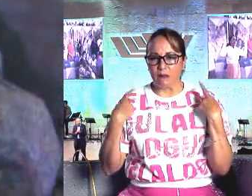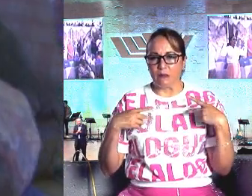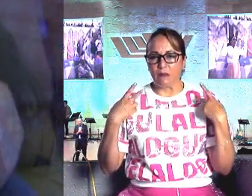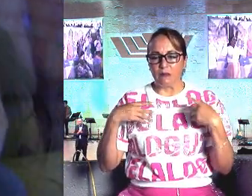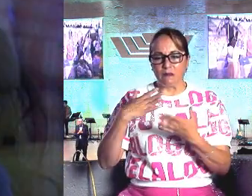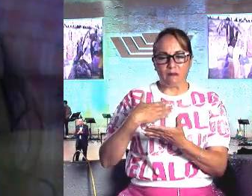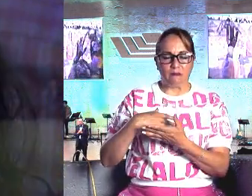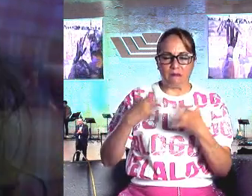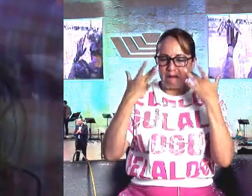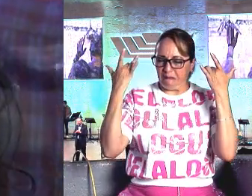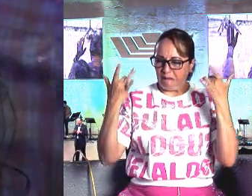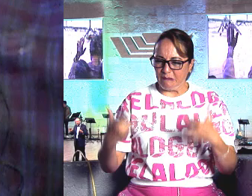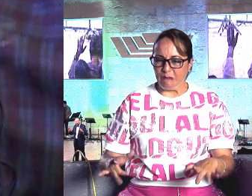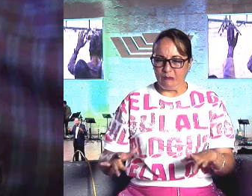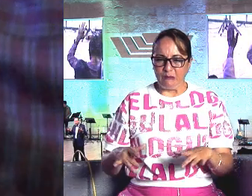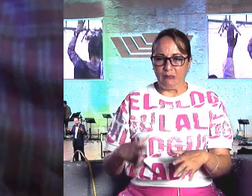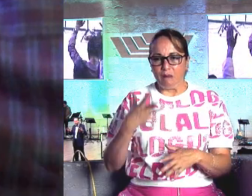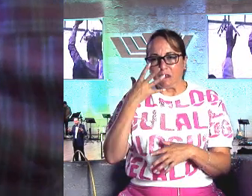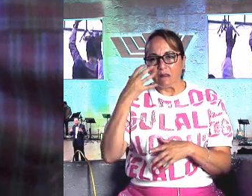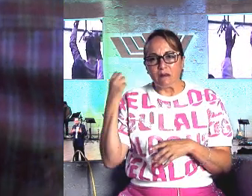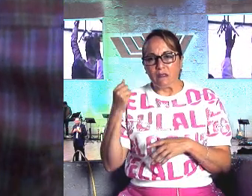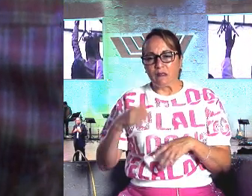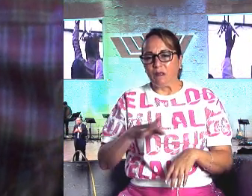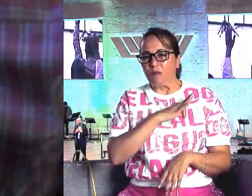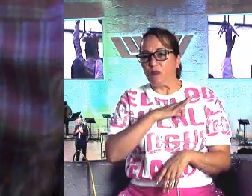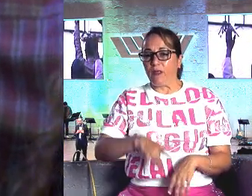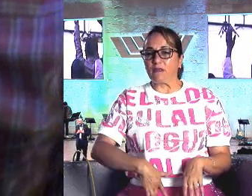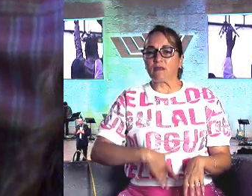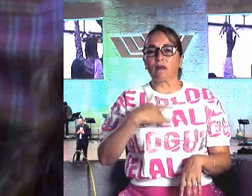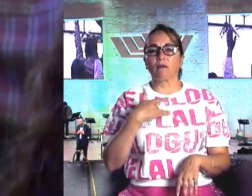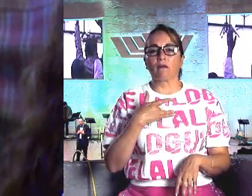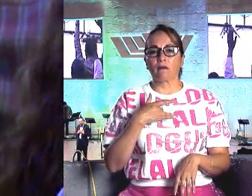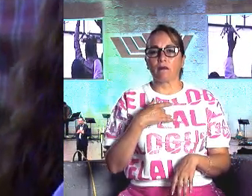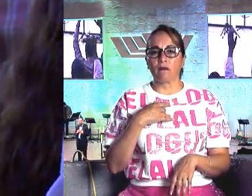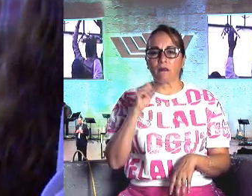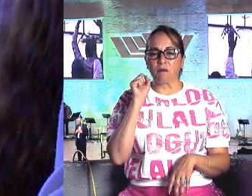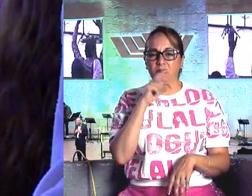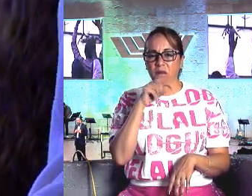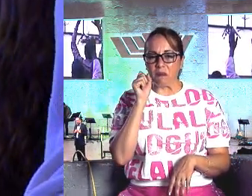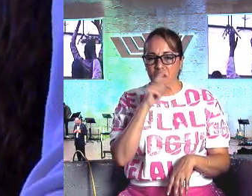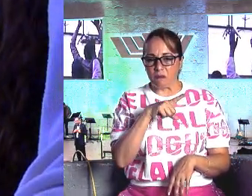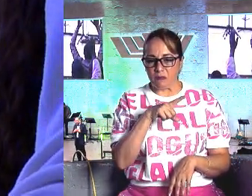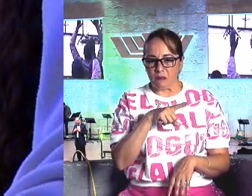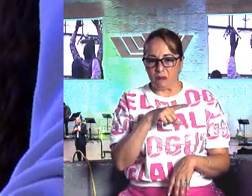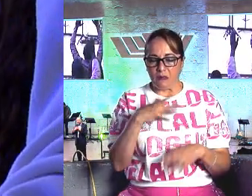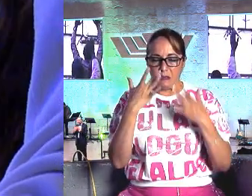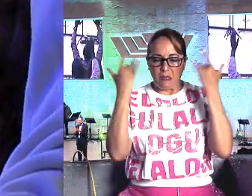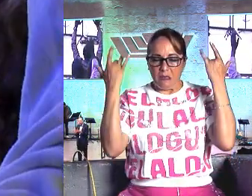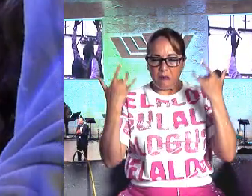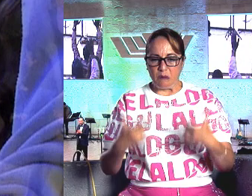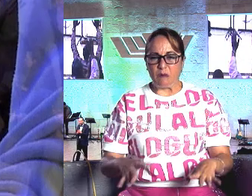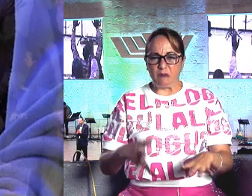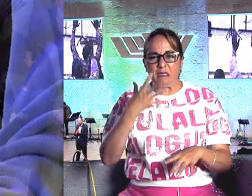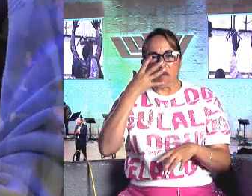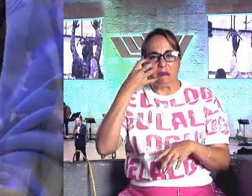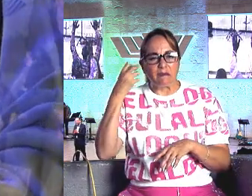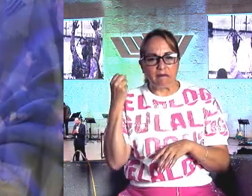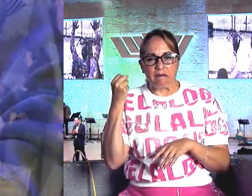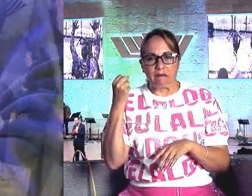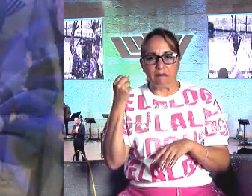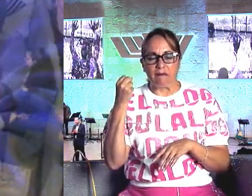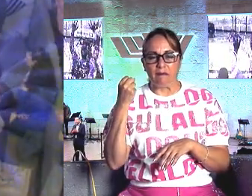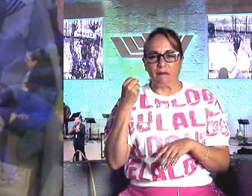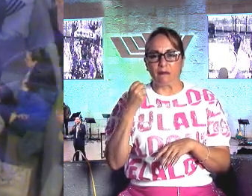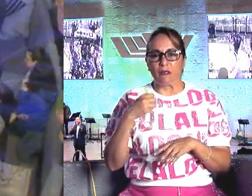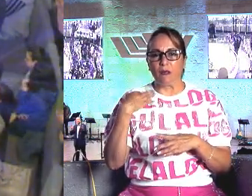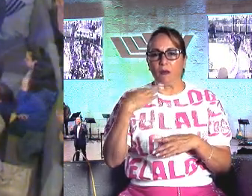Renuncio a la amargura que puedo llegar a sentir incluso hacia mí mismo. Renuncio a la amargura